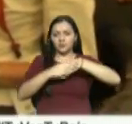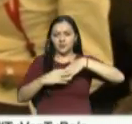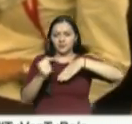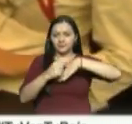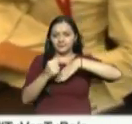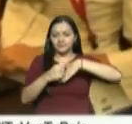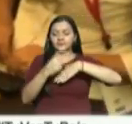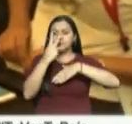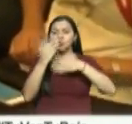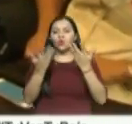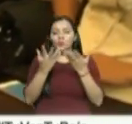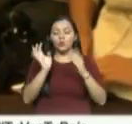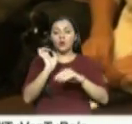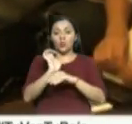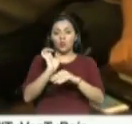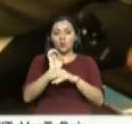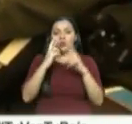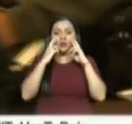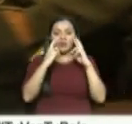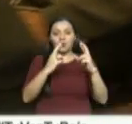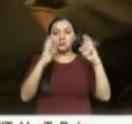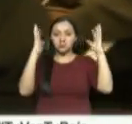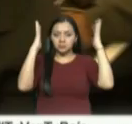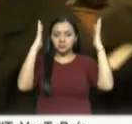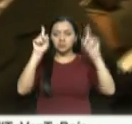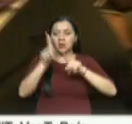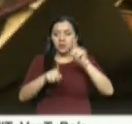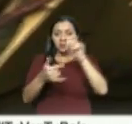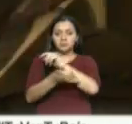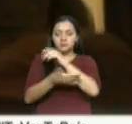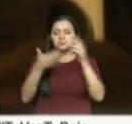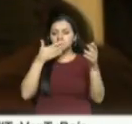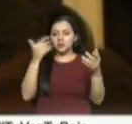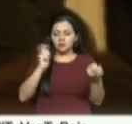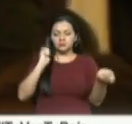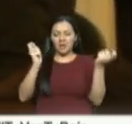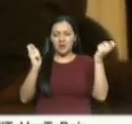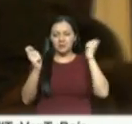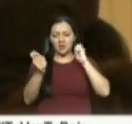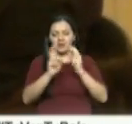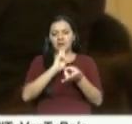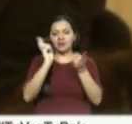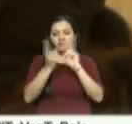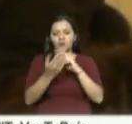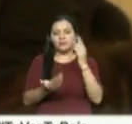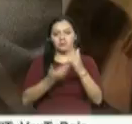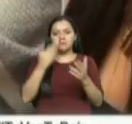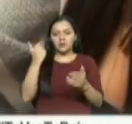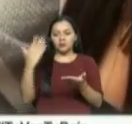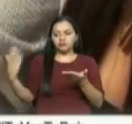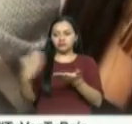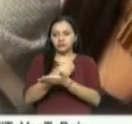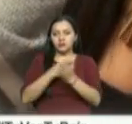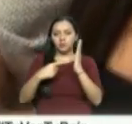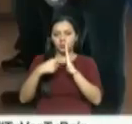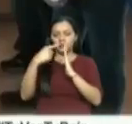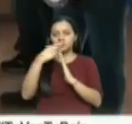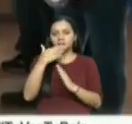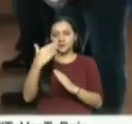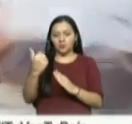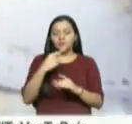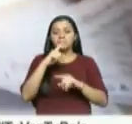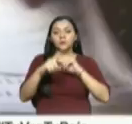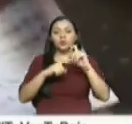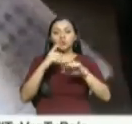En ese sentido, Ecuador ha sido reconocido por varios países del mundo en su lucha contra la evasión fiscal. Muestra de ello es la